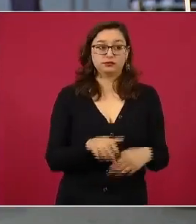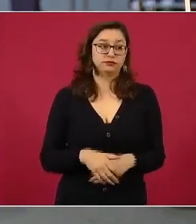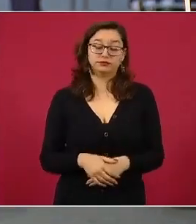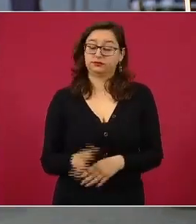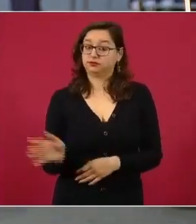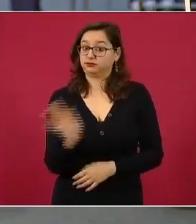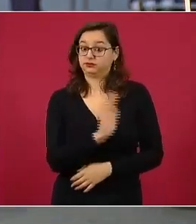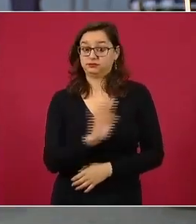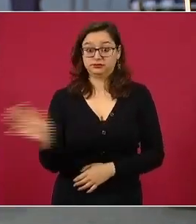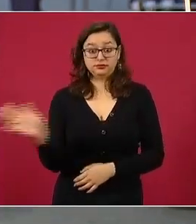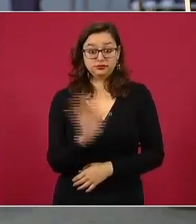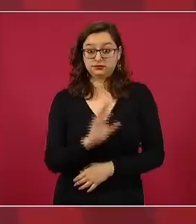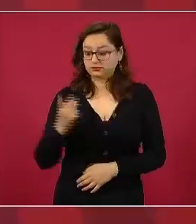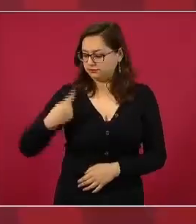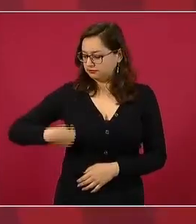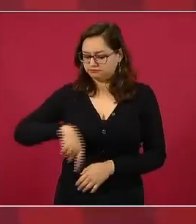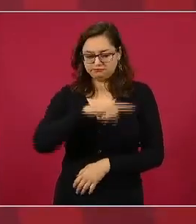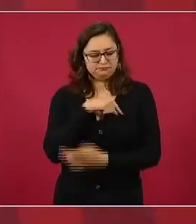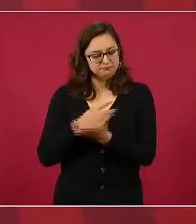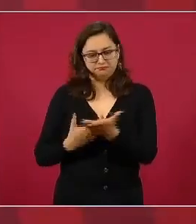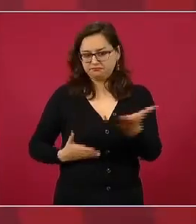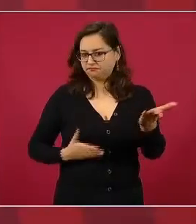No podríamos hacer eso por